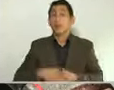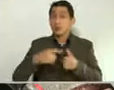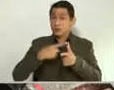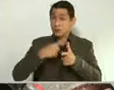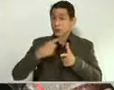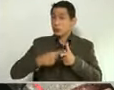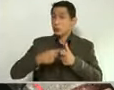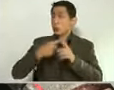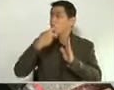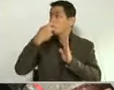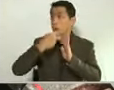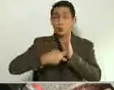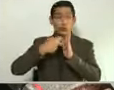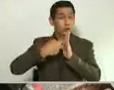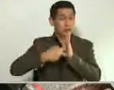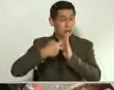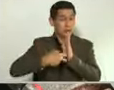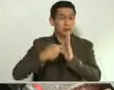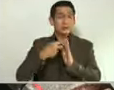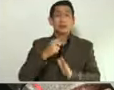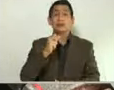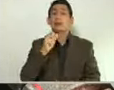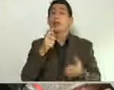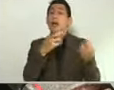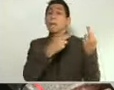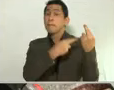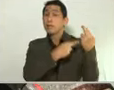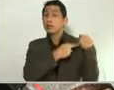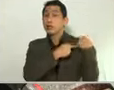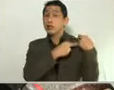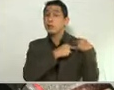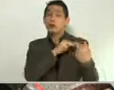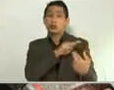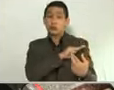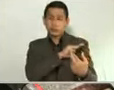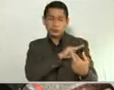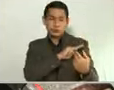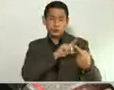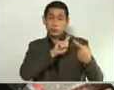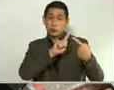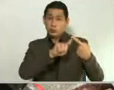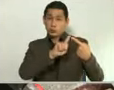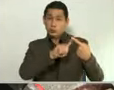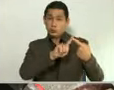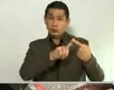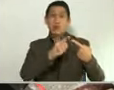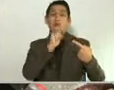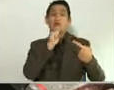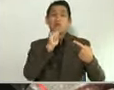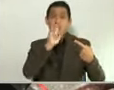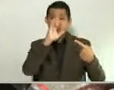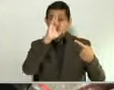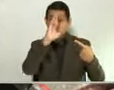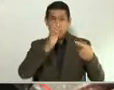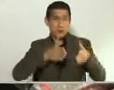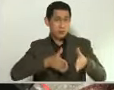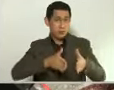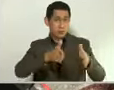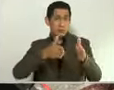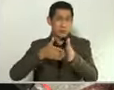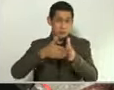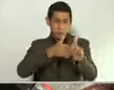que tienen relación directa con el municipio de Guayaquil son estas que acabo de mencionar: metrovía, doble columna,